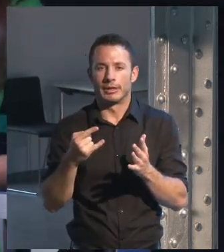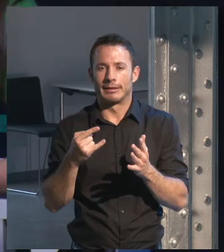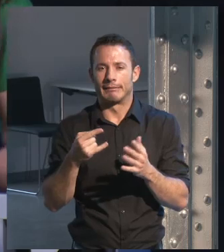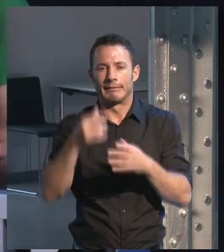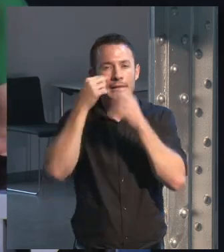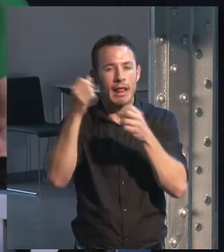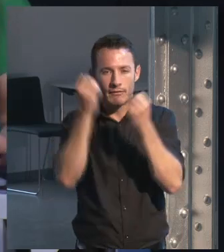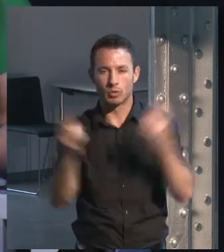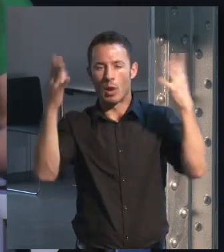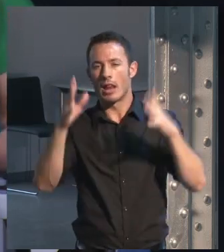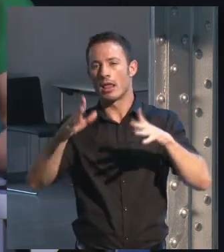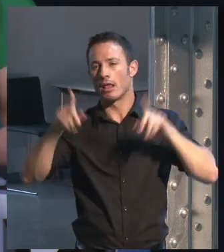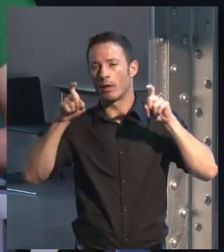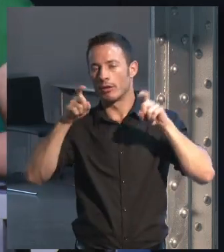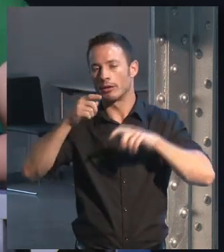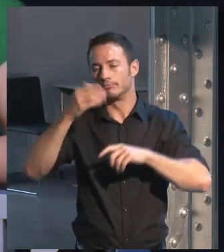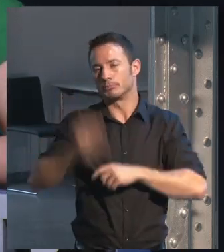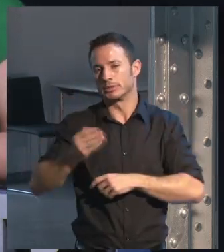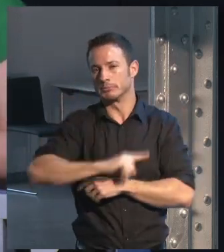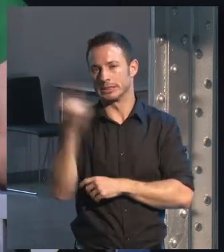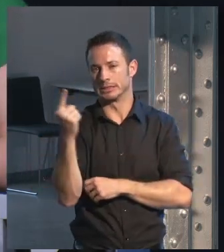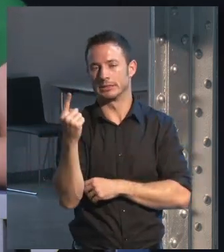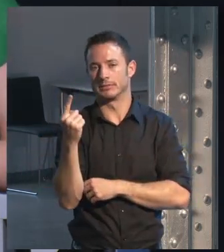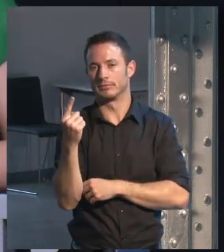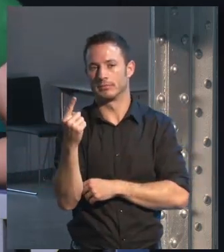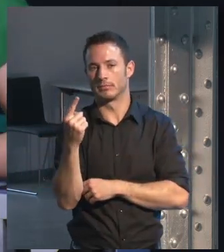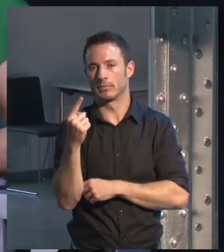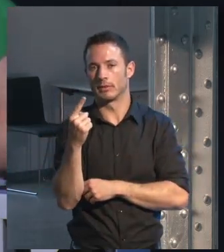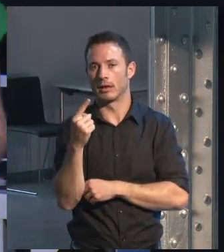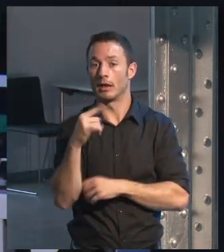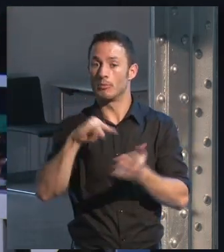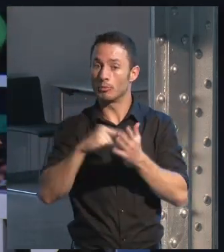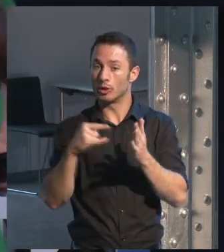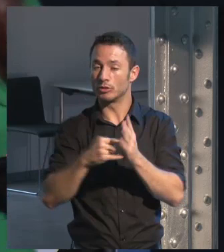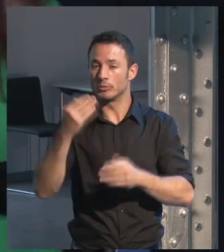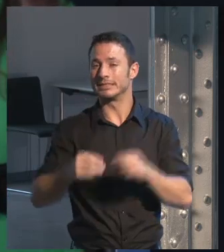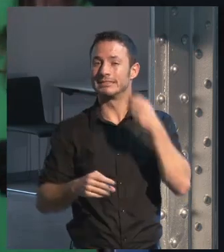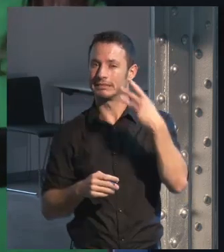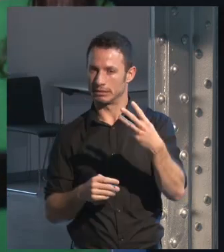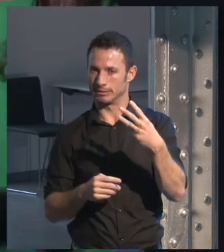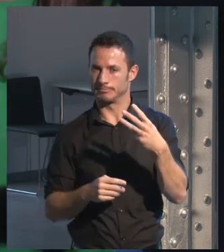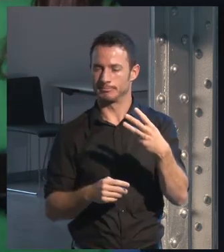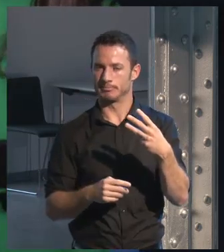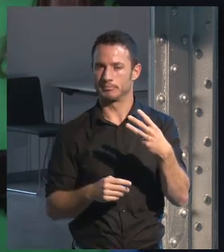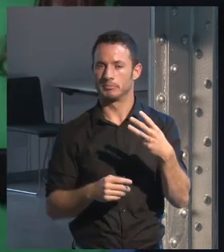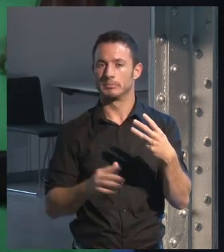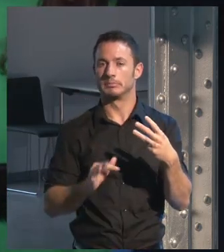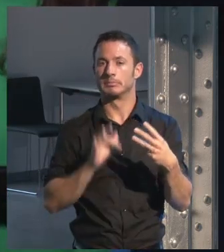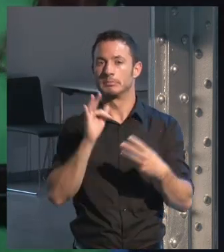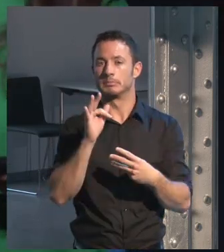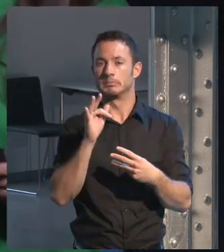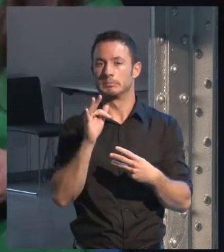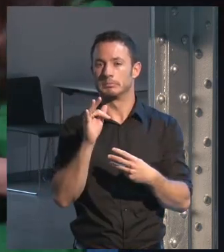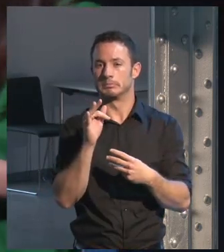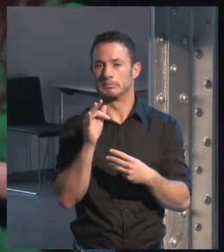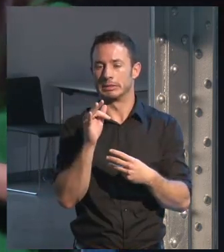virtual y educación que se ha hecho hasta el momento. Vamos a tener 3 grandes proyectos aquí sobre el escenario, pero vamos a tener más de una